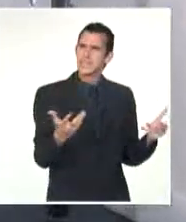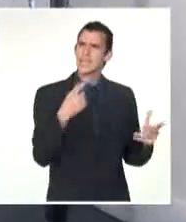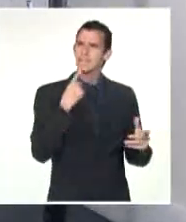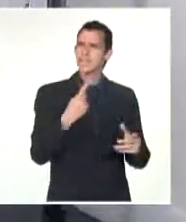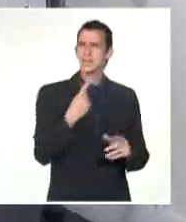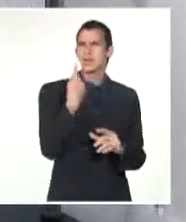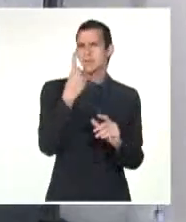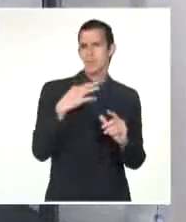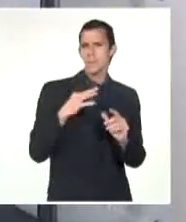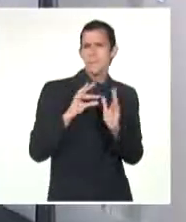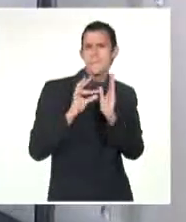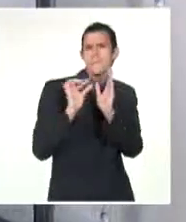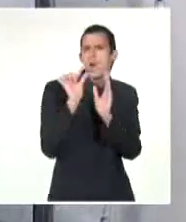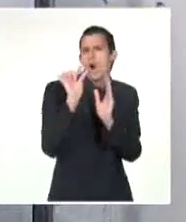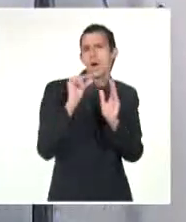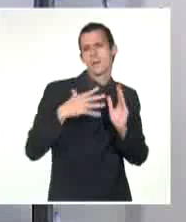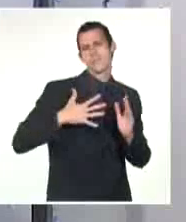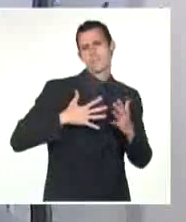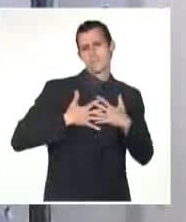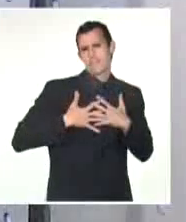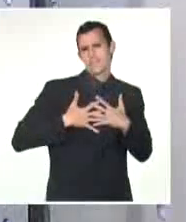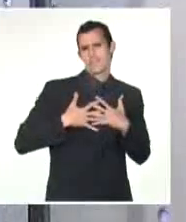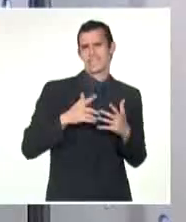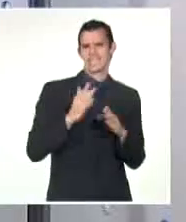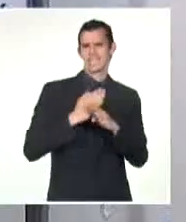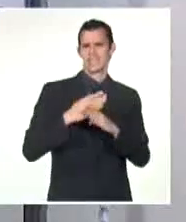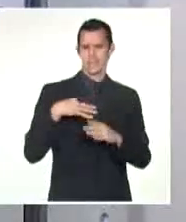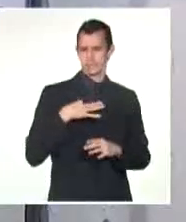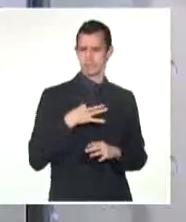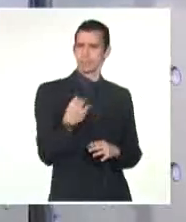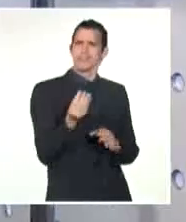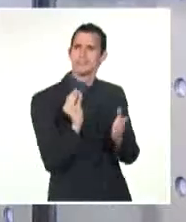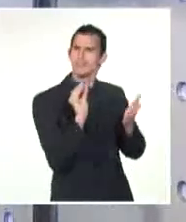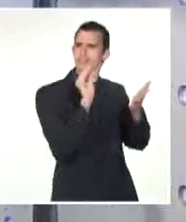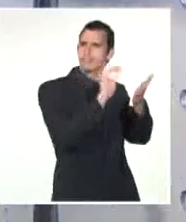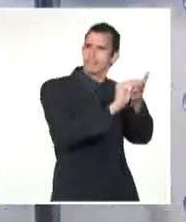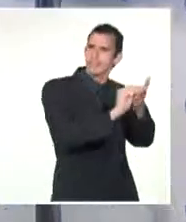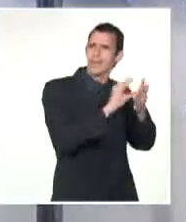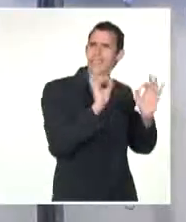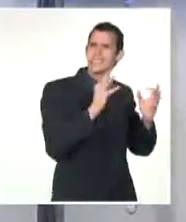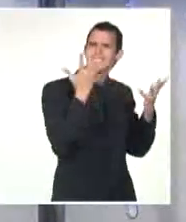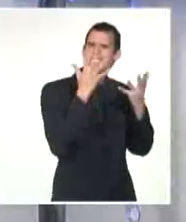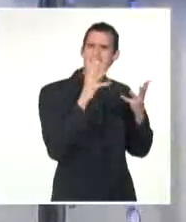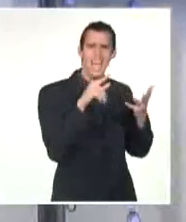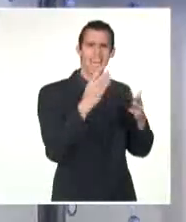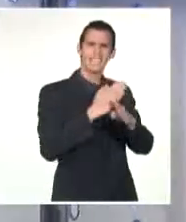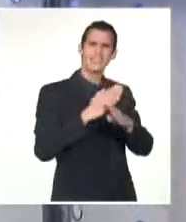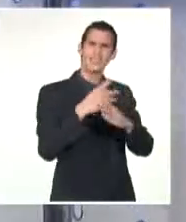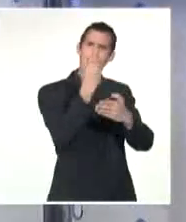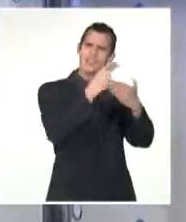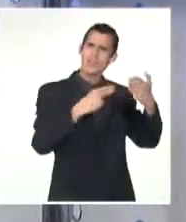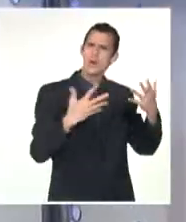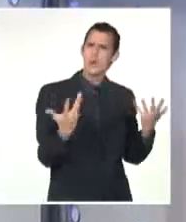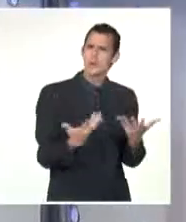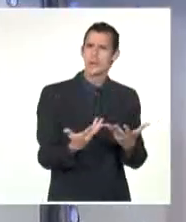mí. La muestra la componen varias piezas de la colección del Consejo Nacional de las Artes